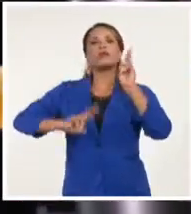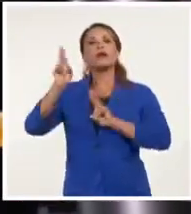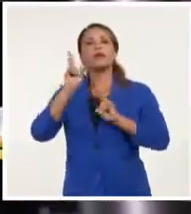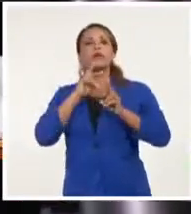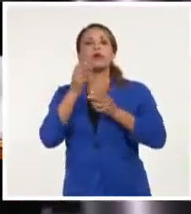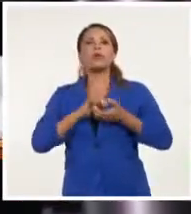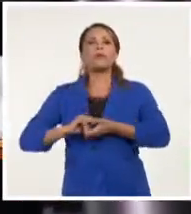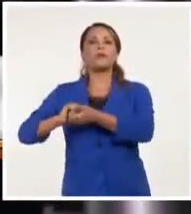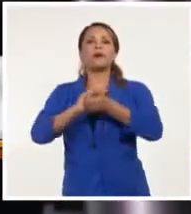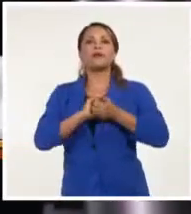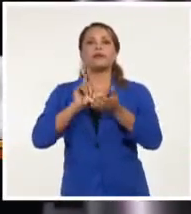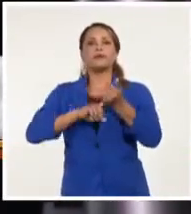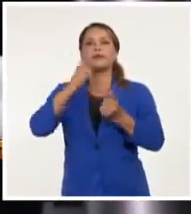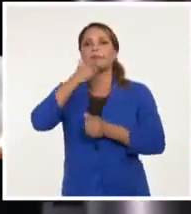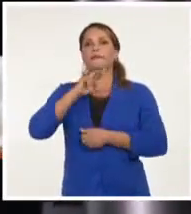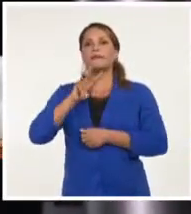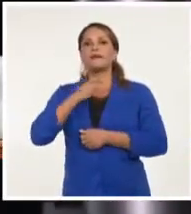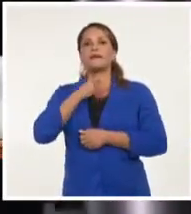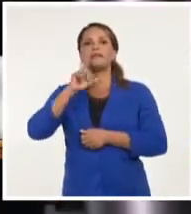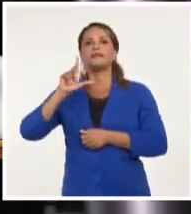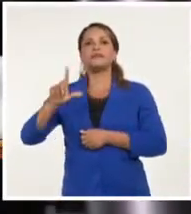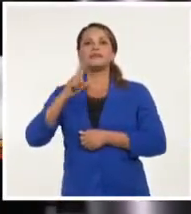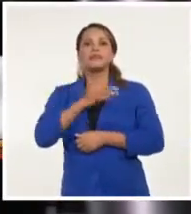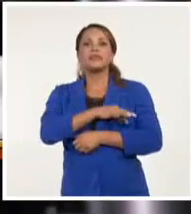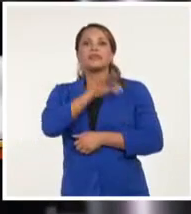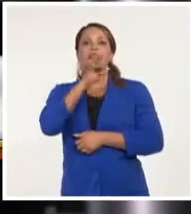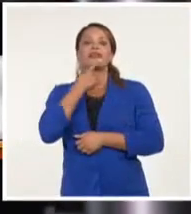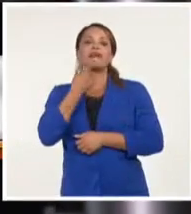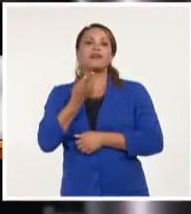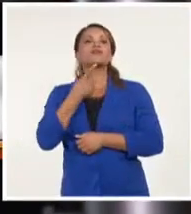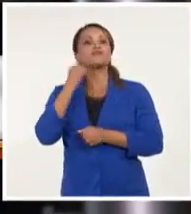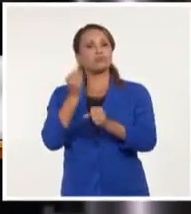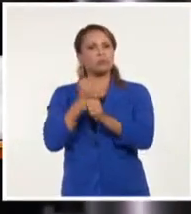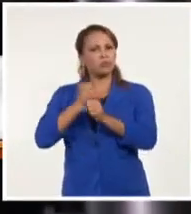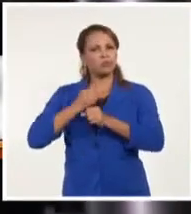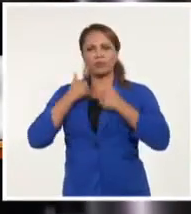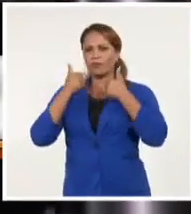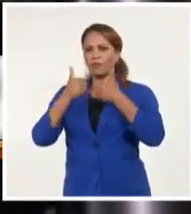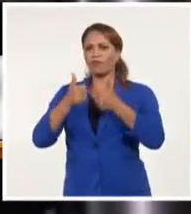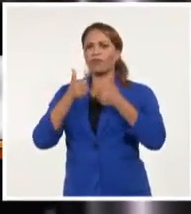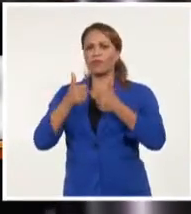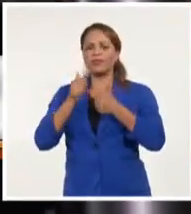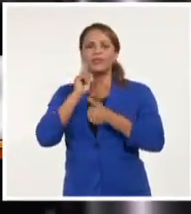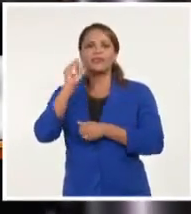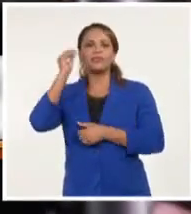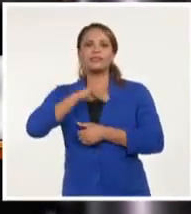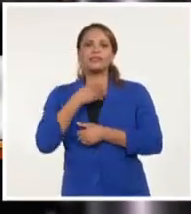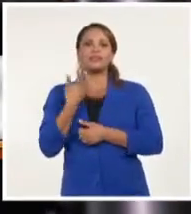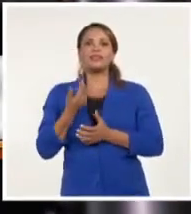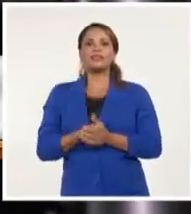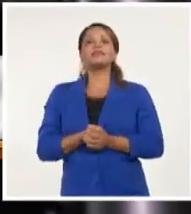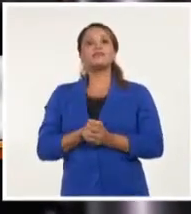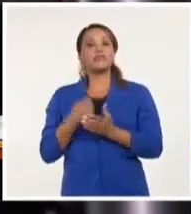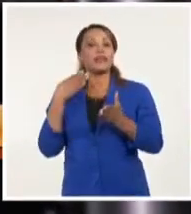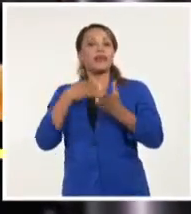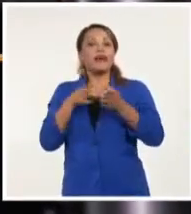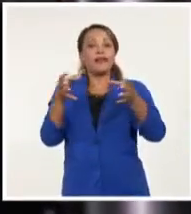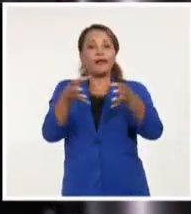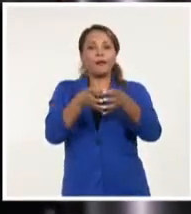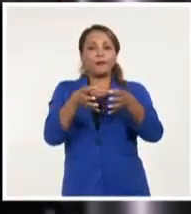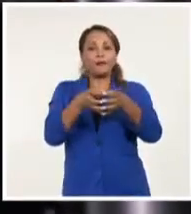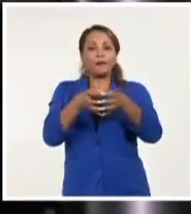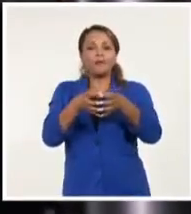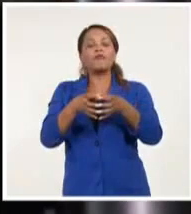siga desempeñando su cargo como delegado, porque se ha desempeñado muy bien, sabe llegar al colectivo,